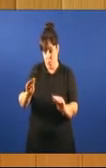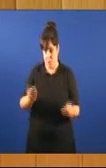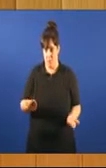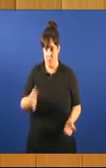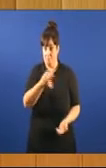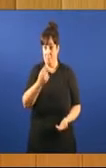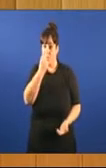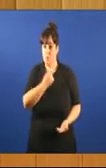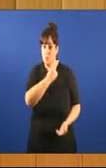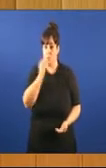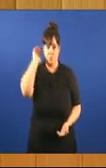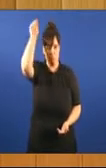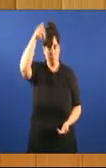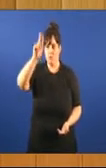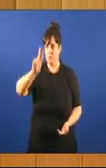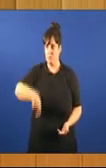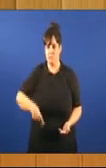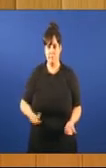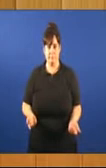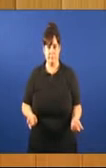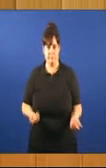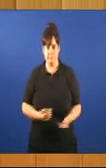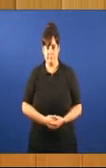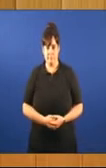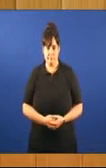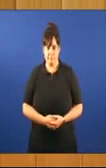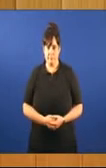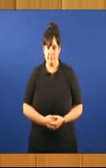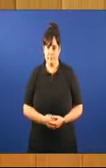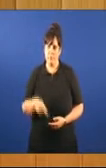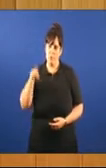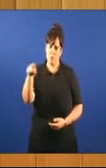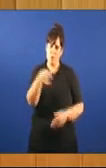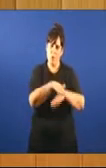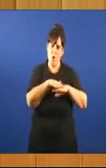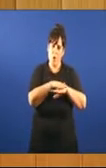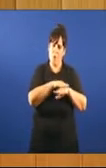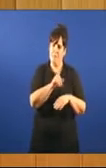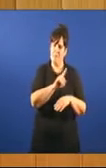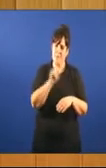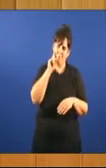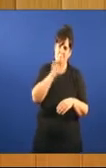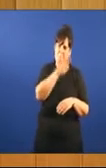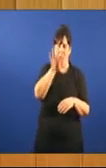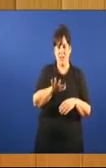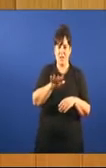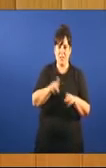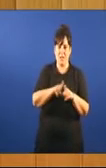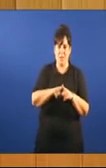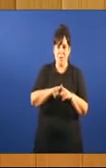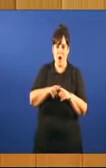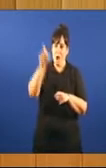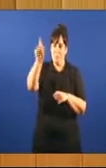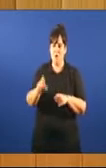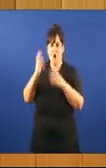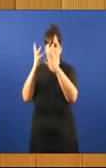democracia. Vostede, máis que un gobernante, parece un frío contábel o que lle importan máis